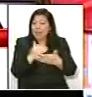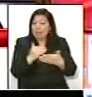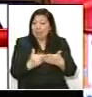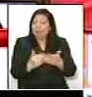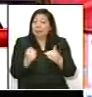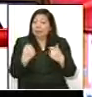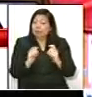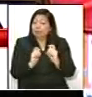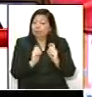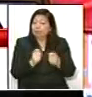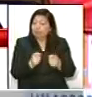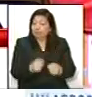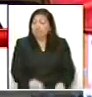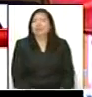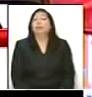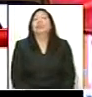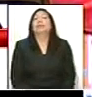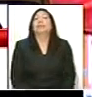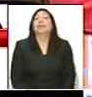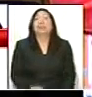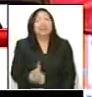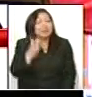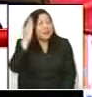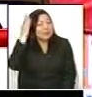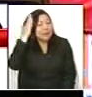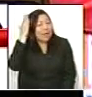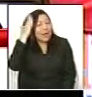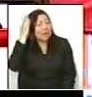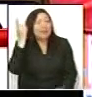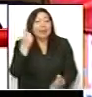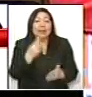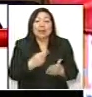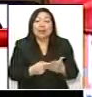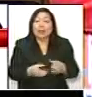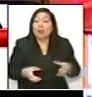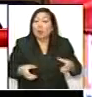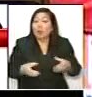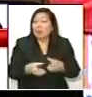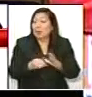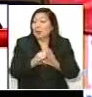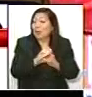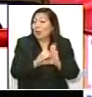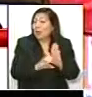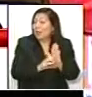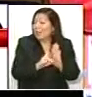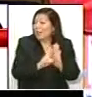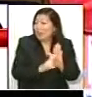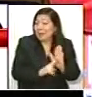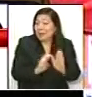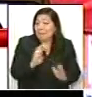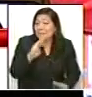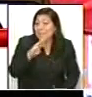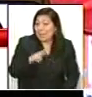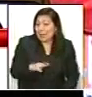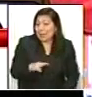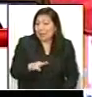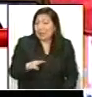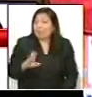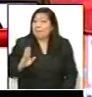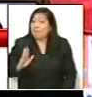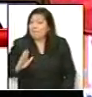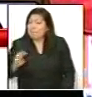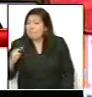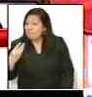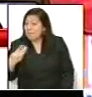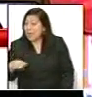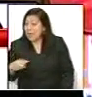le alcanzó el calendario. Él sabe que las sesiones ordinarias de la Comisión de Constitución y Reglamento son los días martes y los días